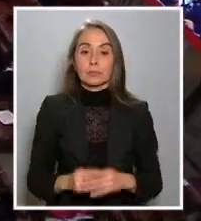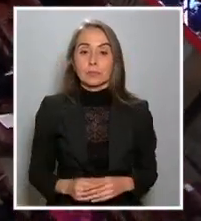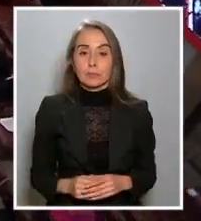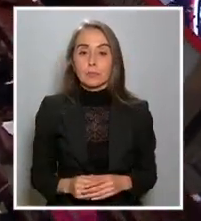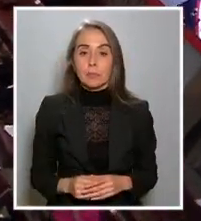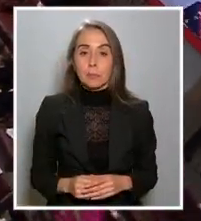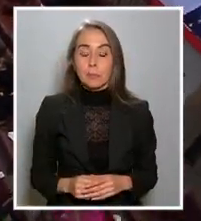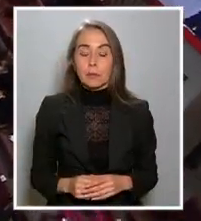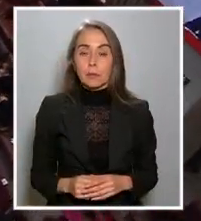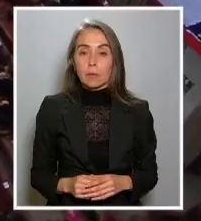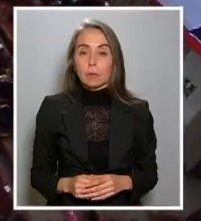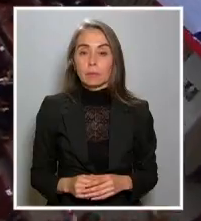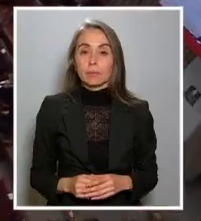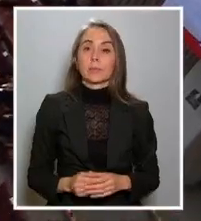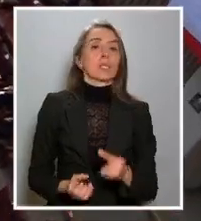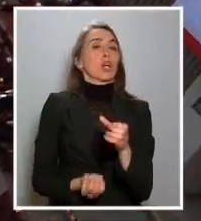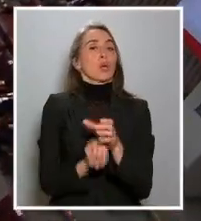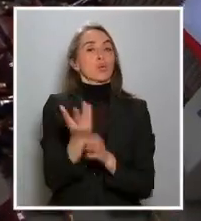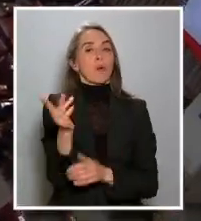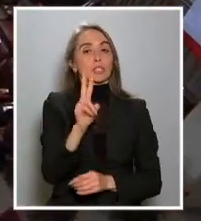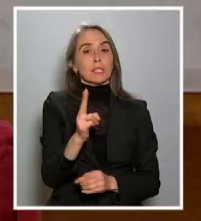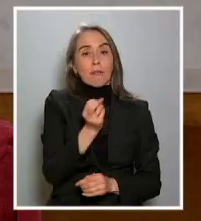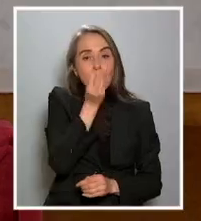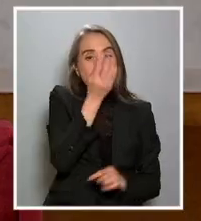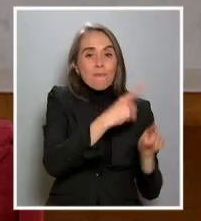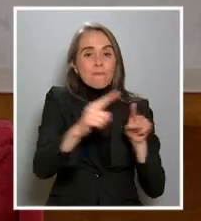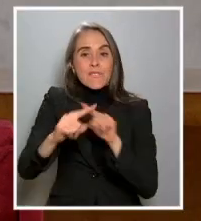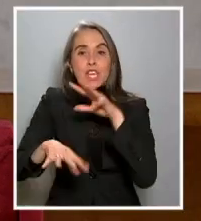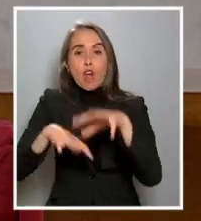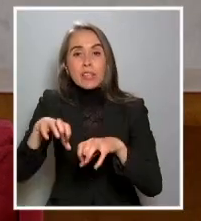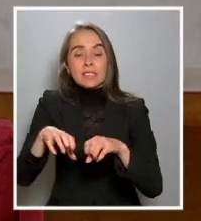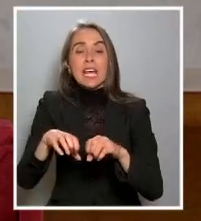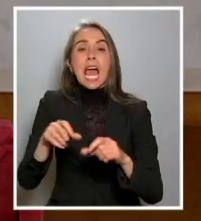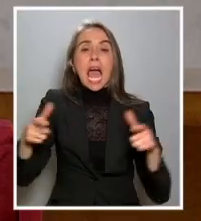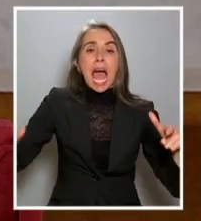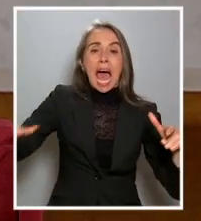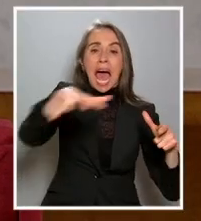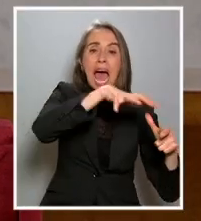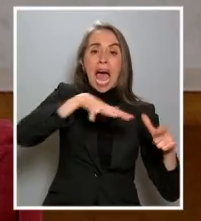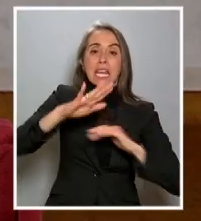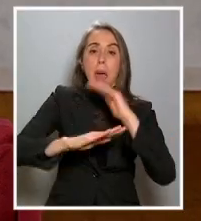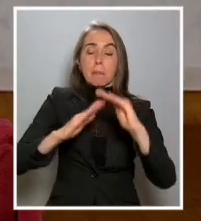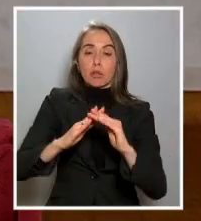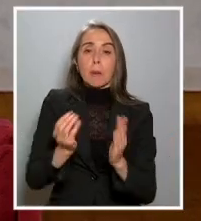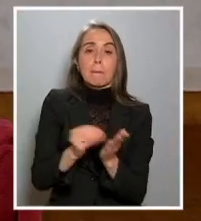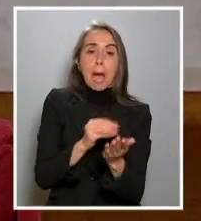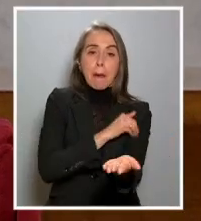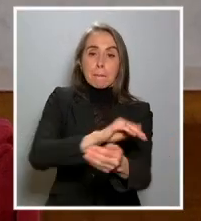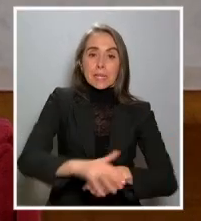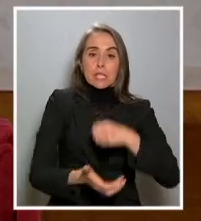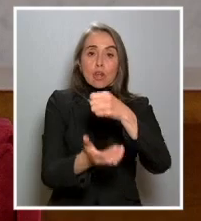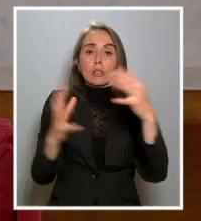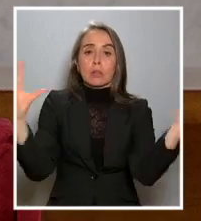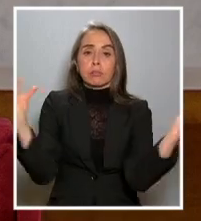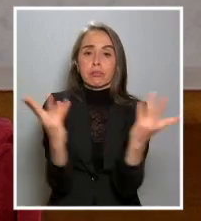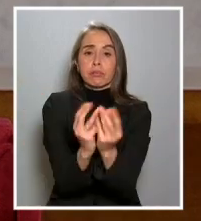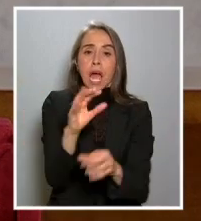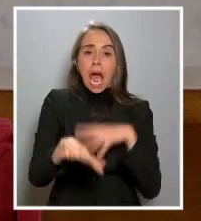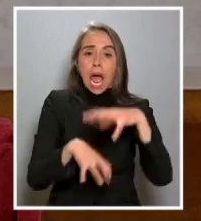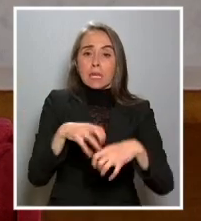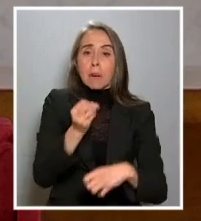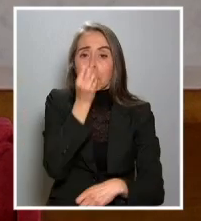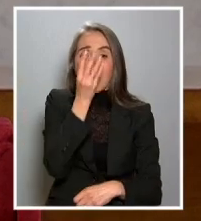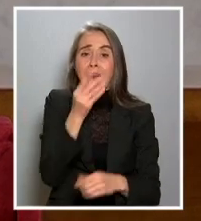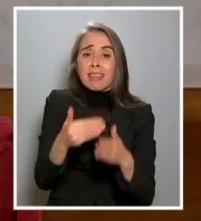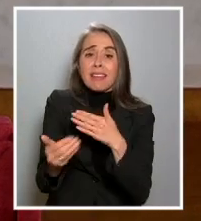En esto, el nuevo Servicio de Biodiversidad y Áreas Protegidas aumenta los recursos para hacer frente a la pérdida de especies y